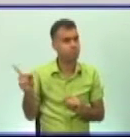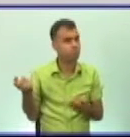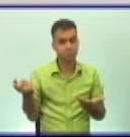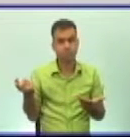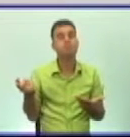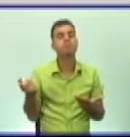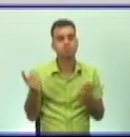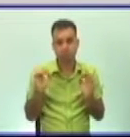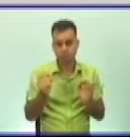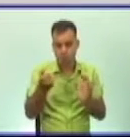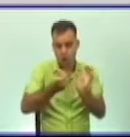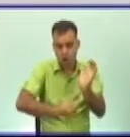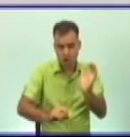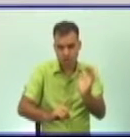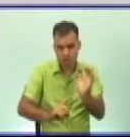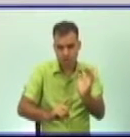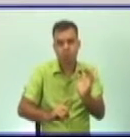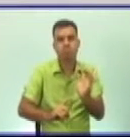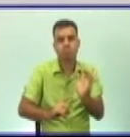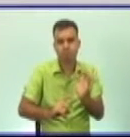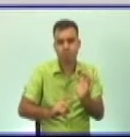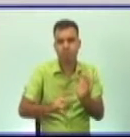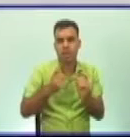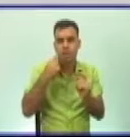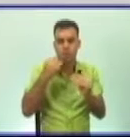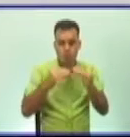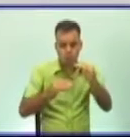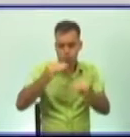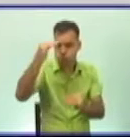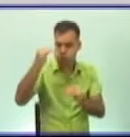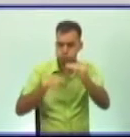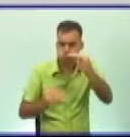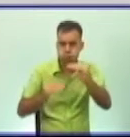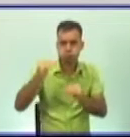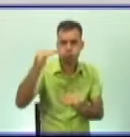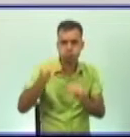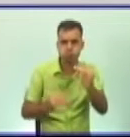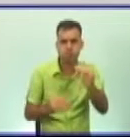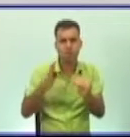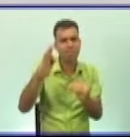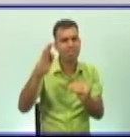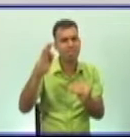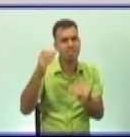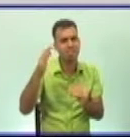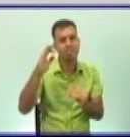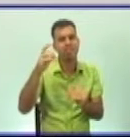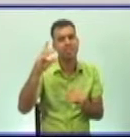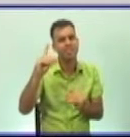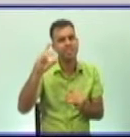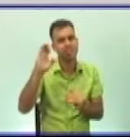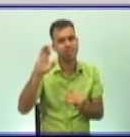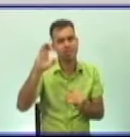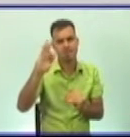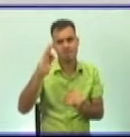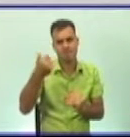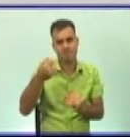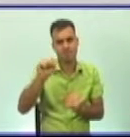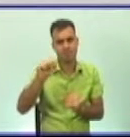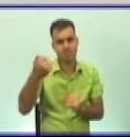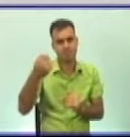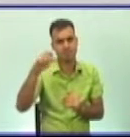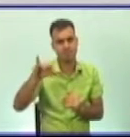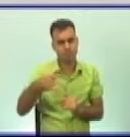de la corriente efectiva, tensión efectiva y el desfasaje entre la corriente y la tensión. Porque ya ustedes conocen siempre que en este